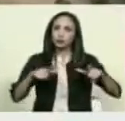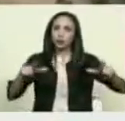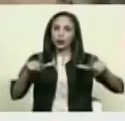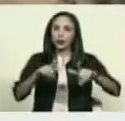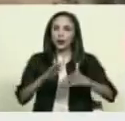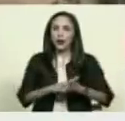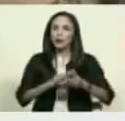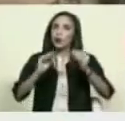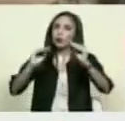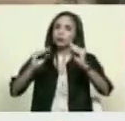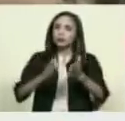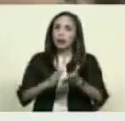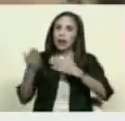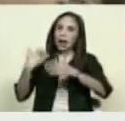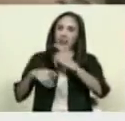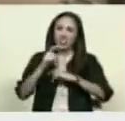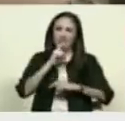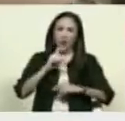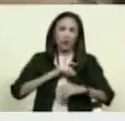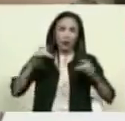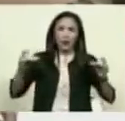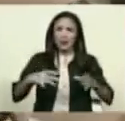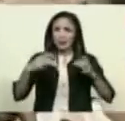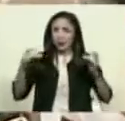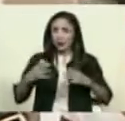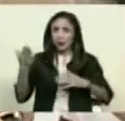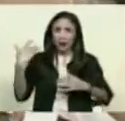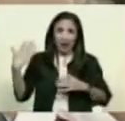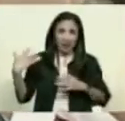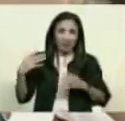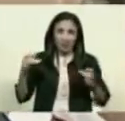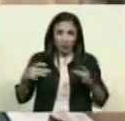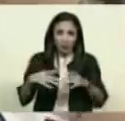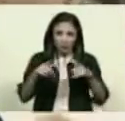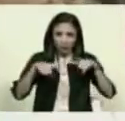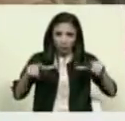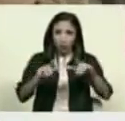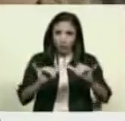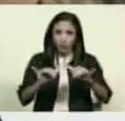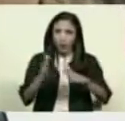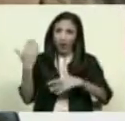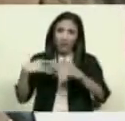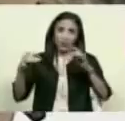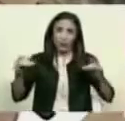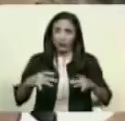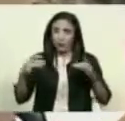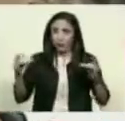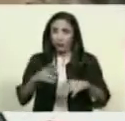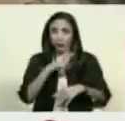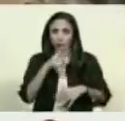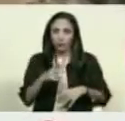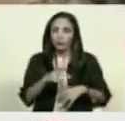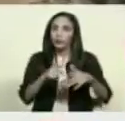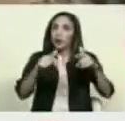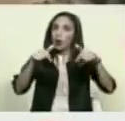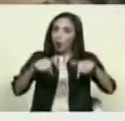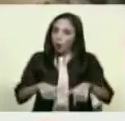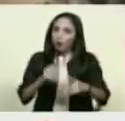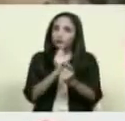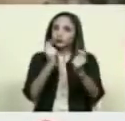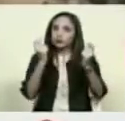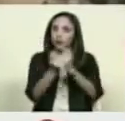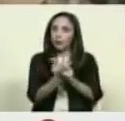ellos convocaban al odio, a la violencia, usted convoca al trabajo, al estudio, al acceso a la ciencia y a la